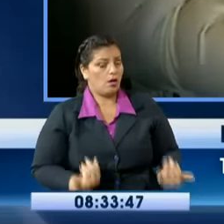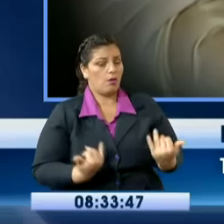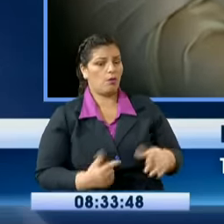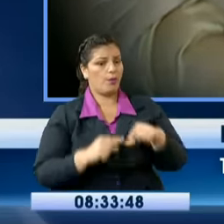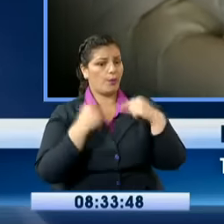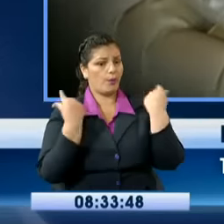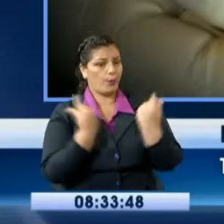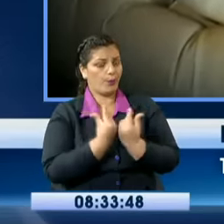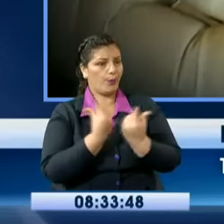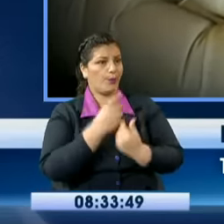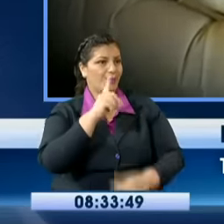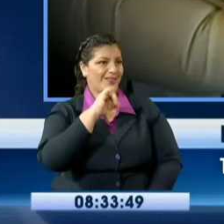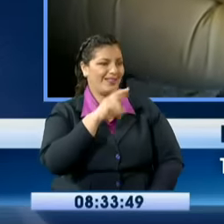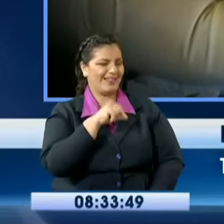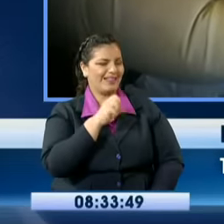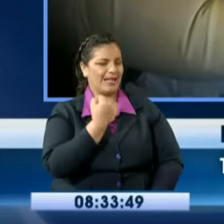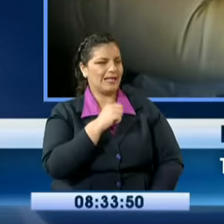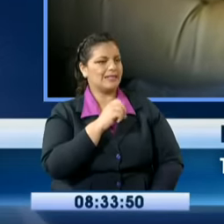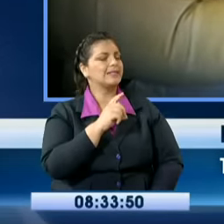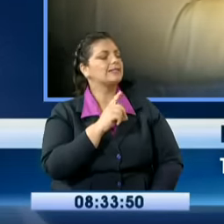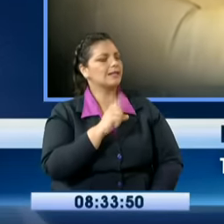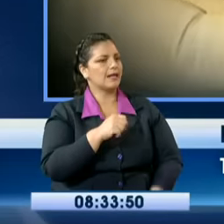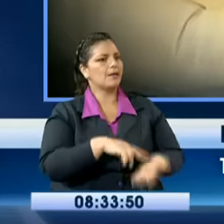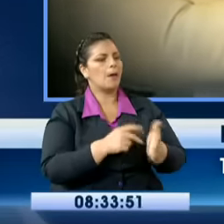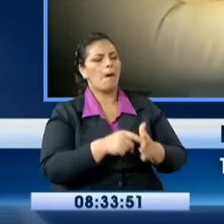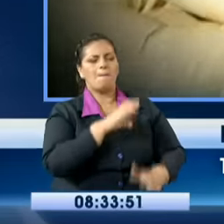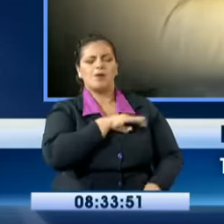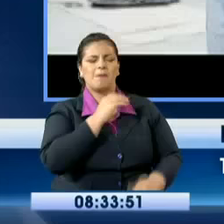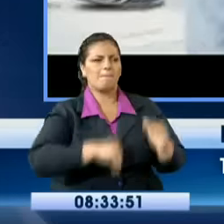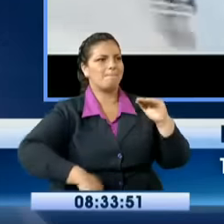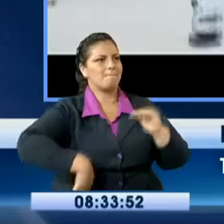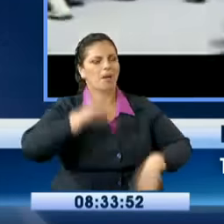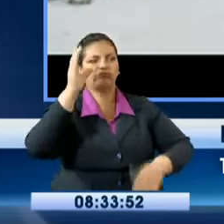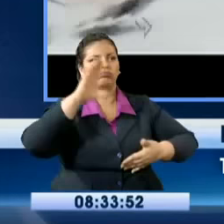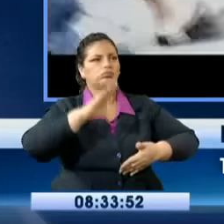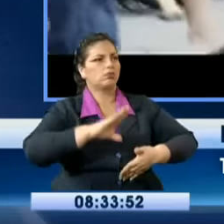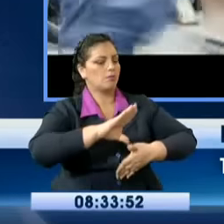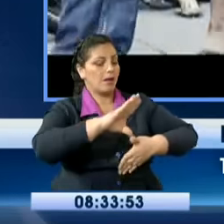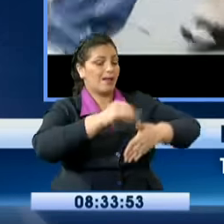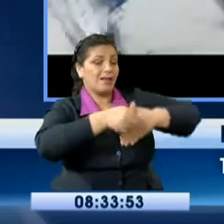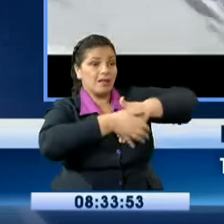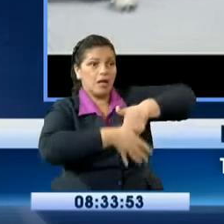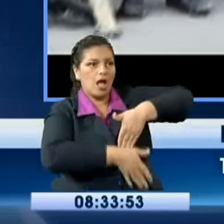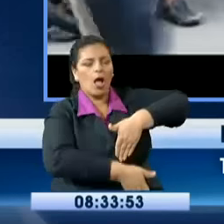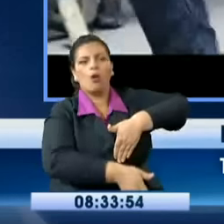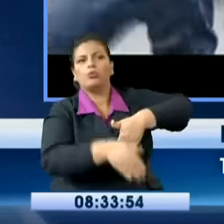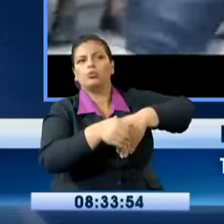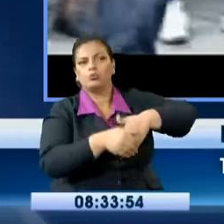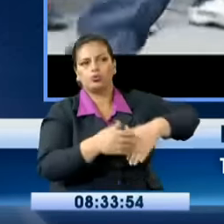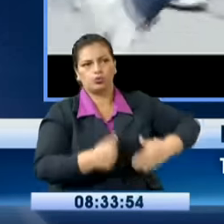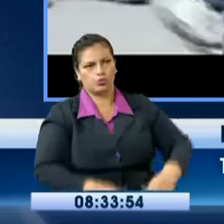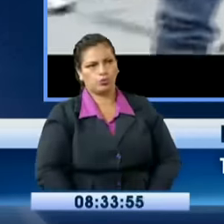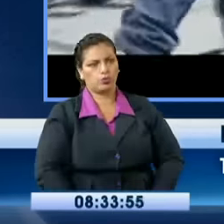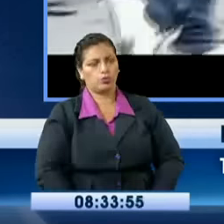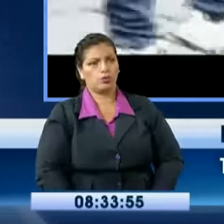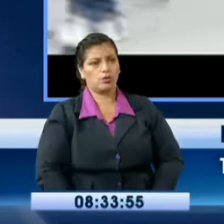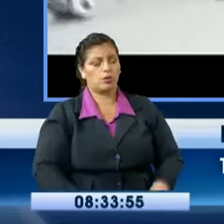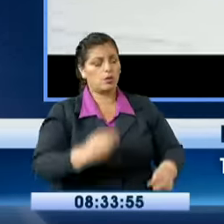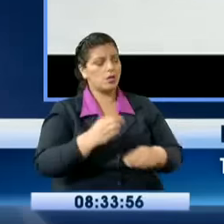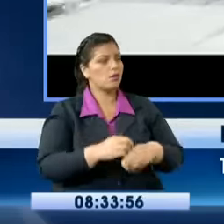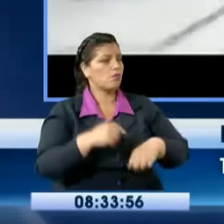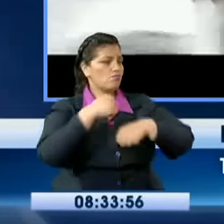América, ¿no? Al momento, particularmente como DINASET, hemos recibido la capacitación de policías de todo el mundo.